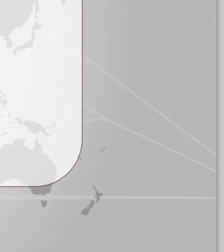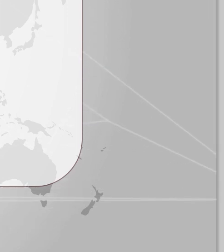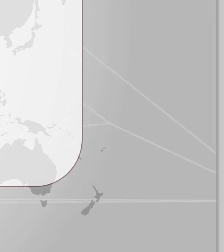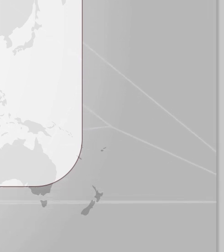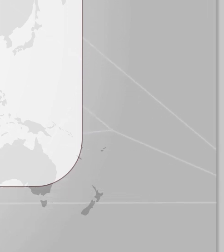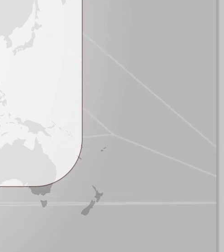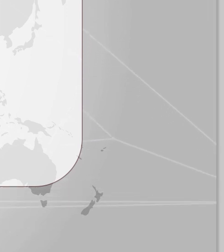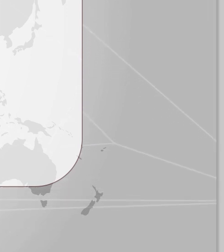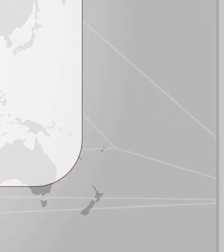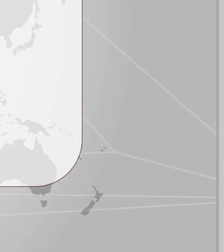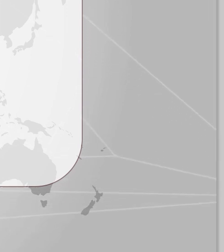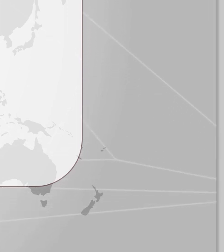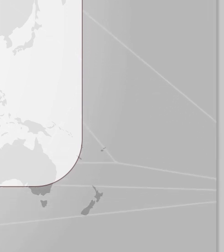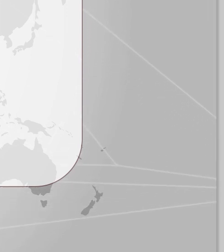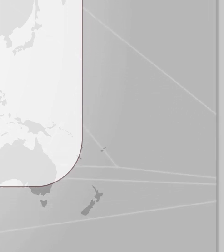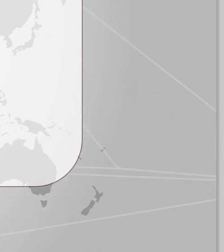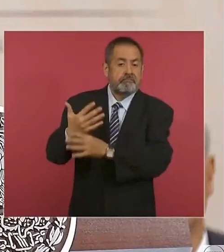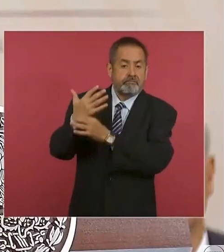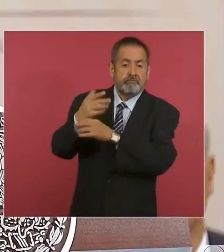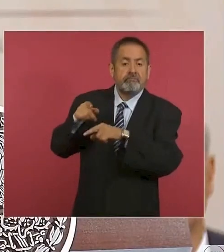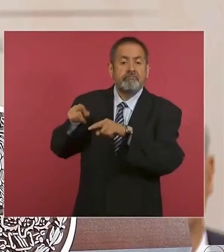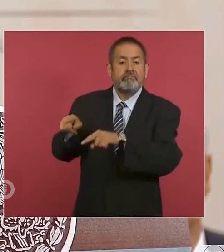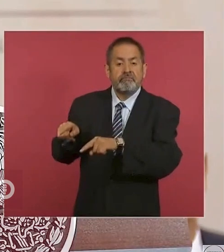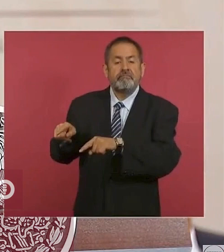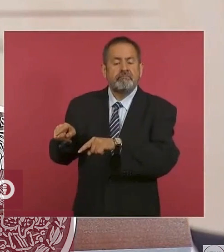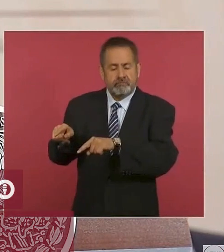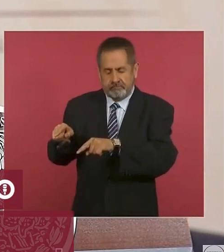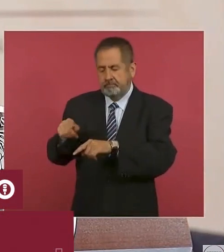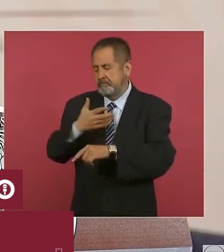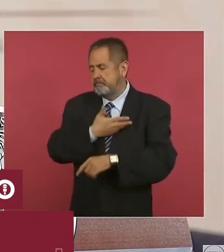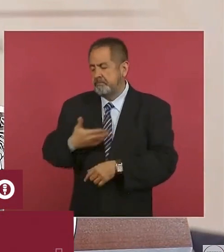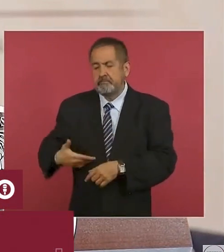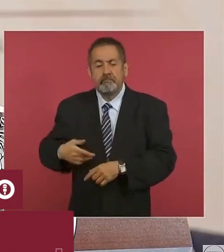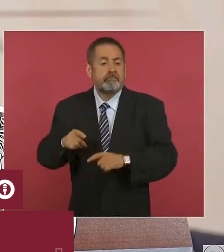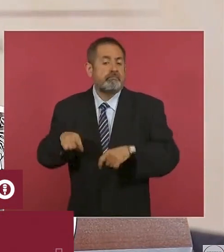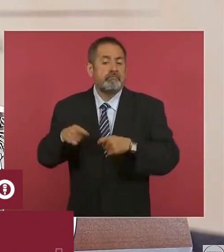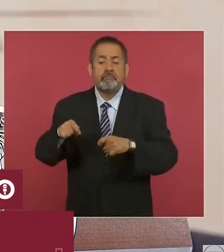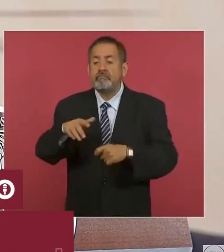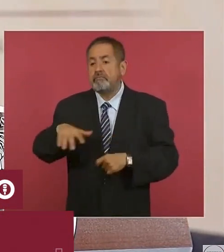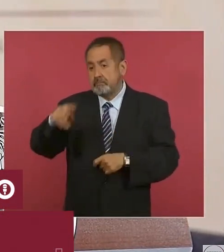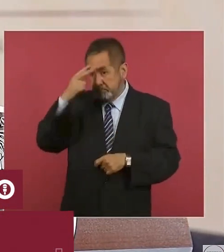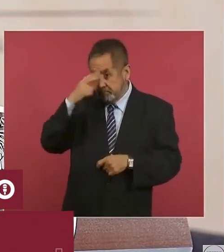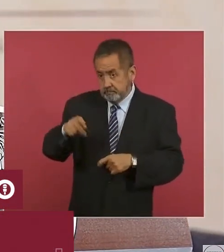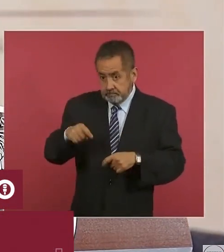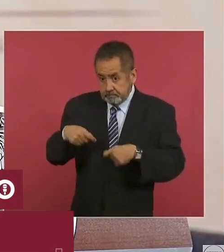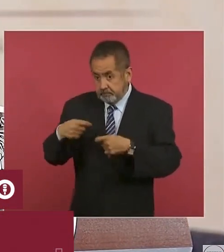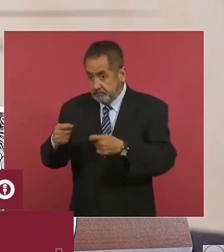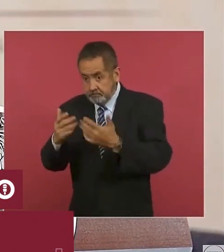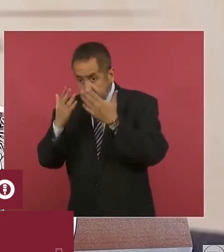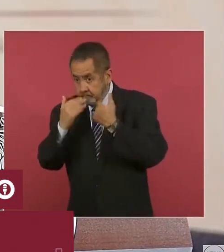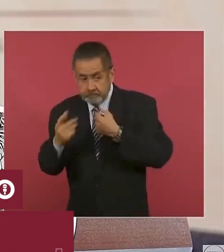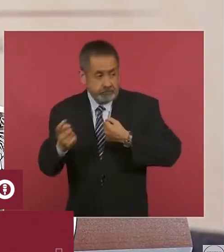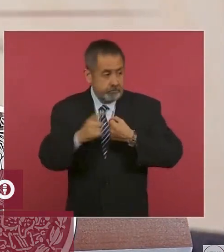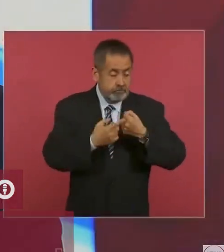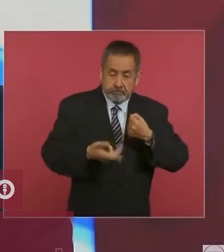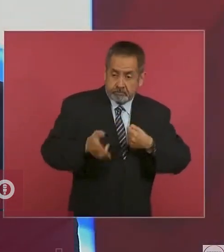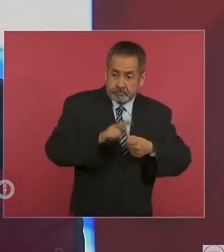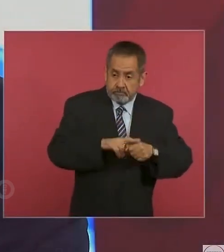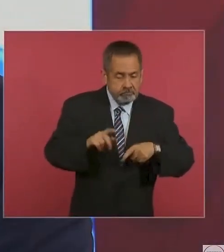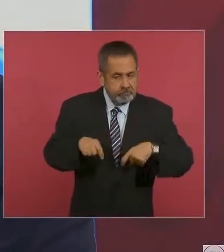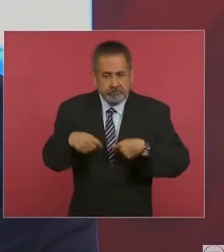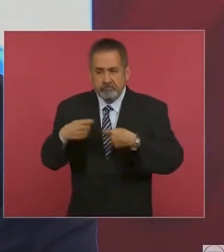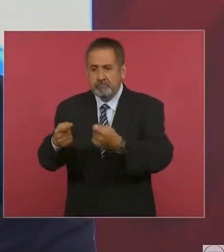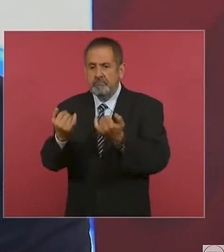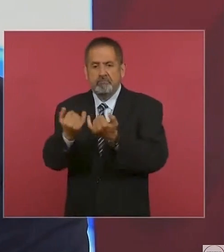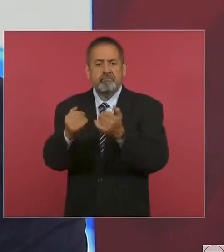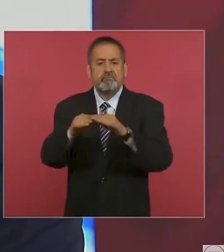laxcala Veracruz y Zacatecas es darle a todos los mexicanos y mexicanas sin seguridad social los mismos números